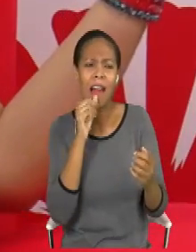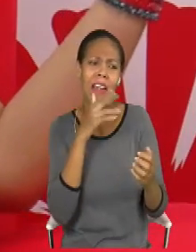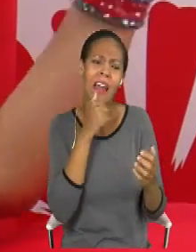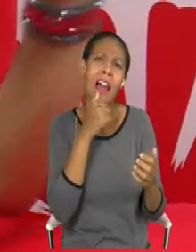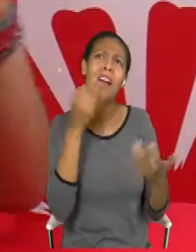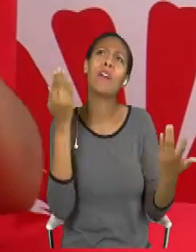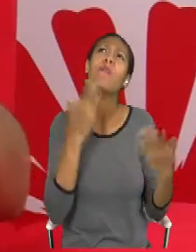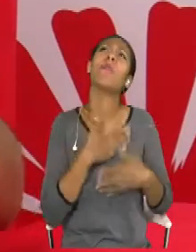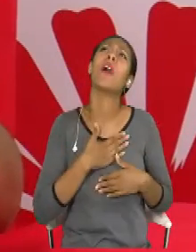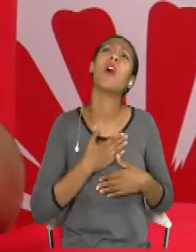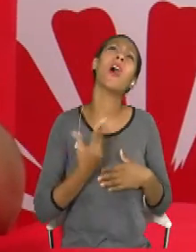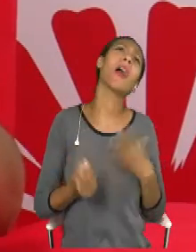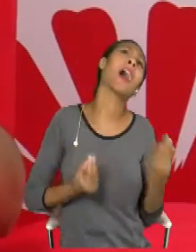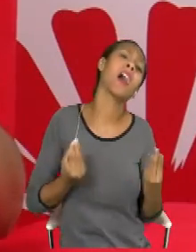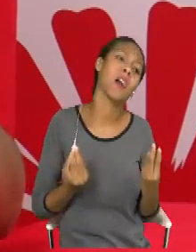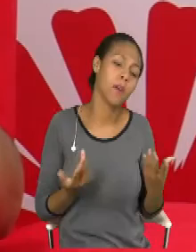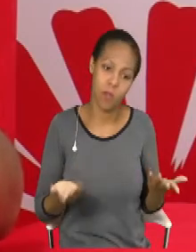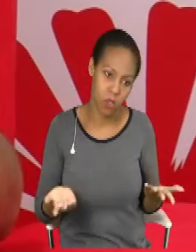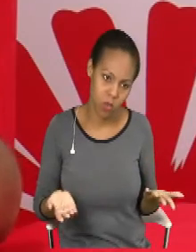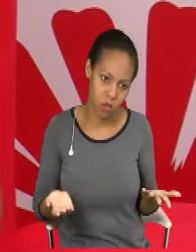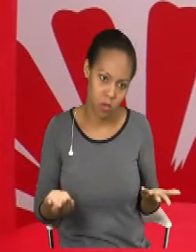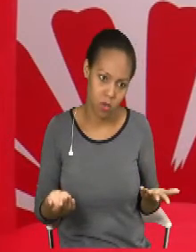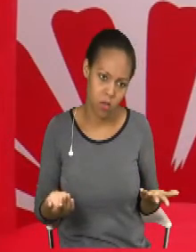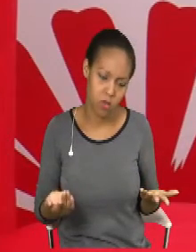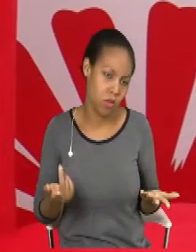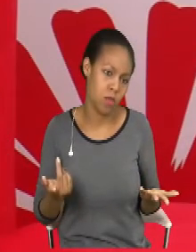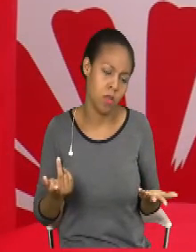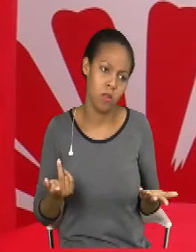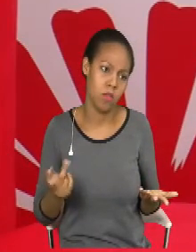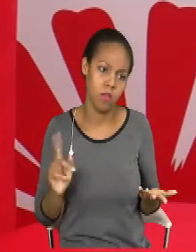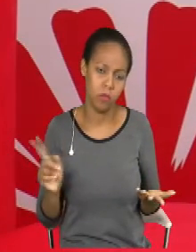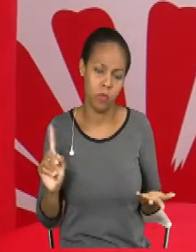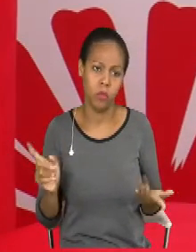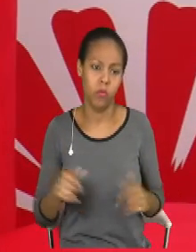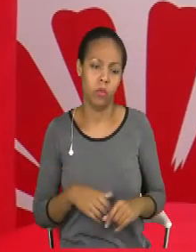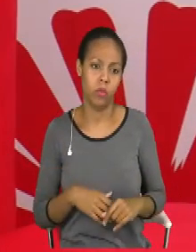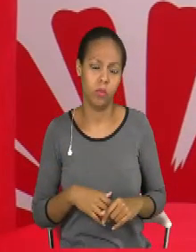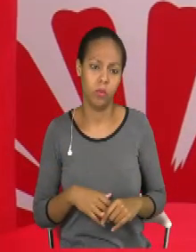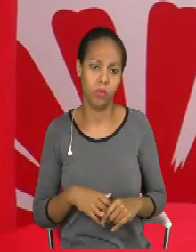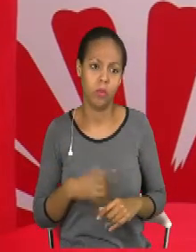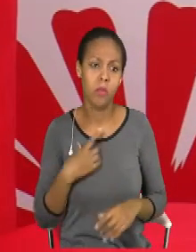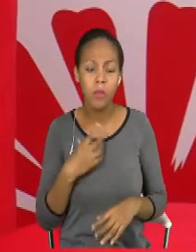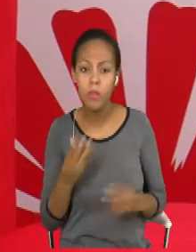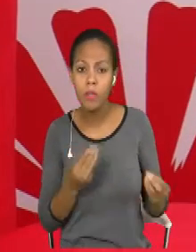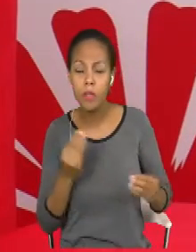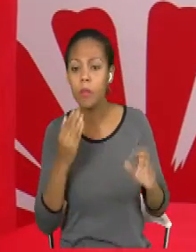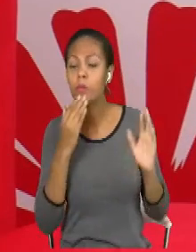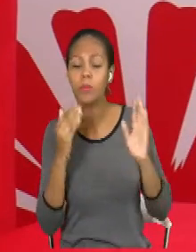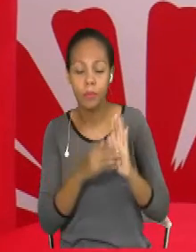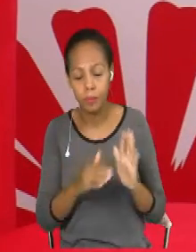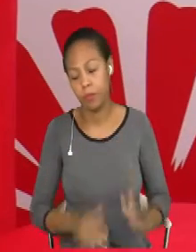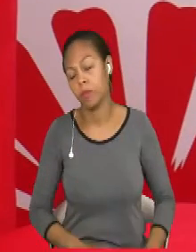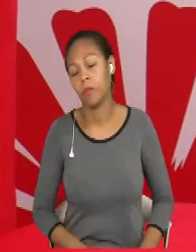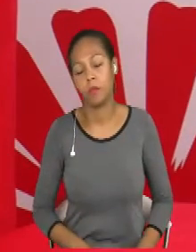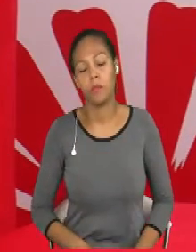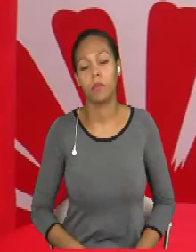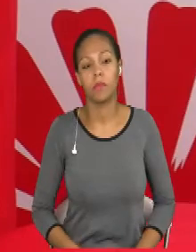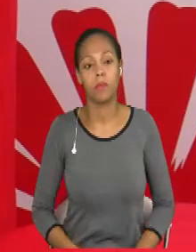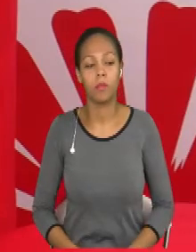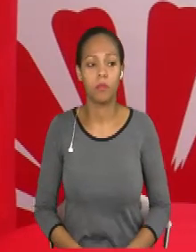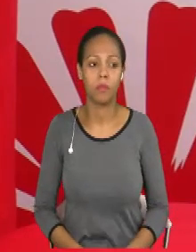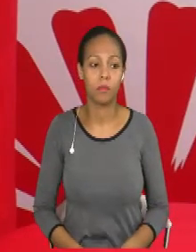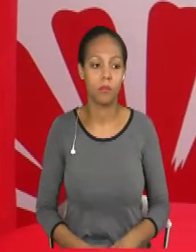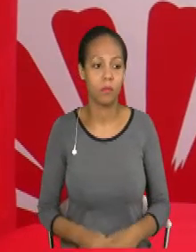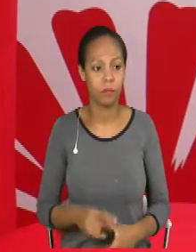y a mí me va a dar algo y definitivamente no va a salir de ahí, no. Es, por ejemplo, de esta forma,